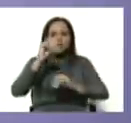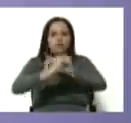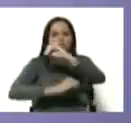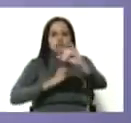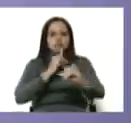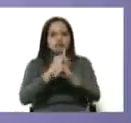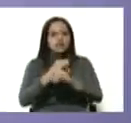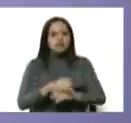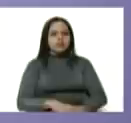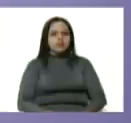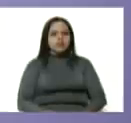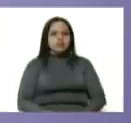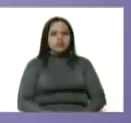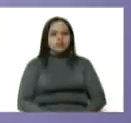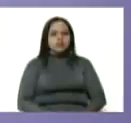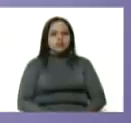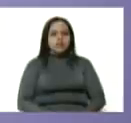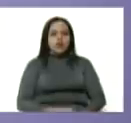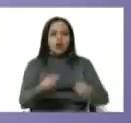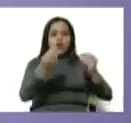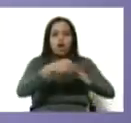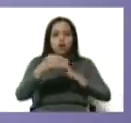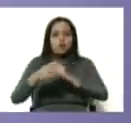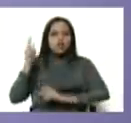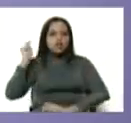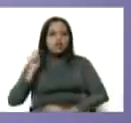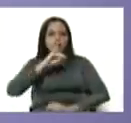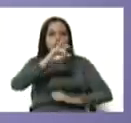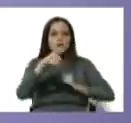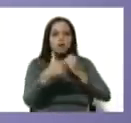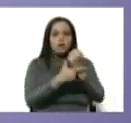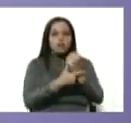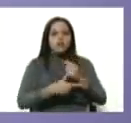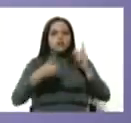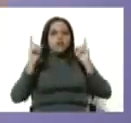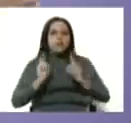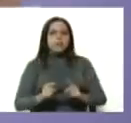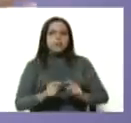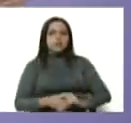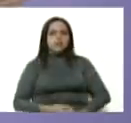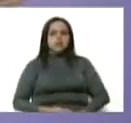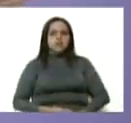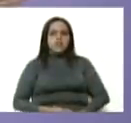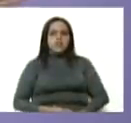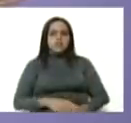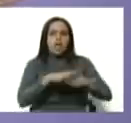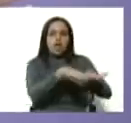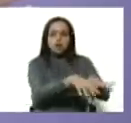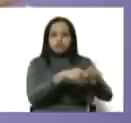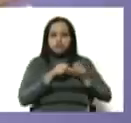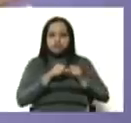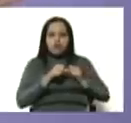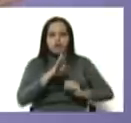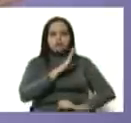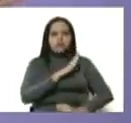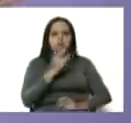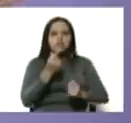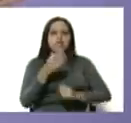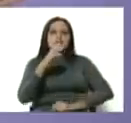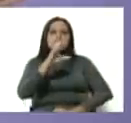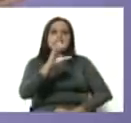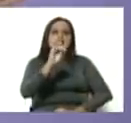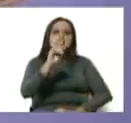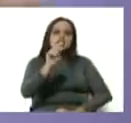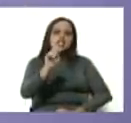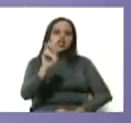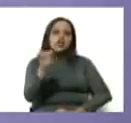e internacional en complicidad con el diputado Juan Guaidó, además de apropiarse de los recursos de Citgo, filial de